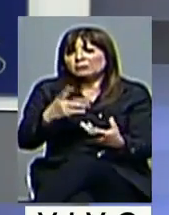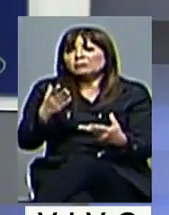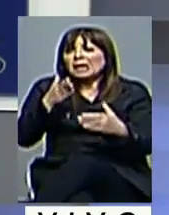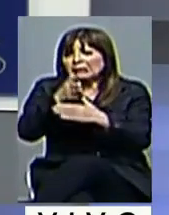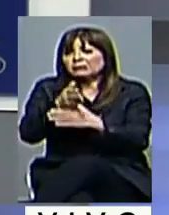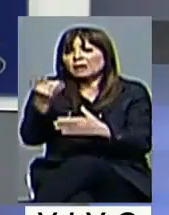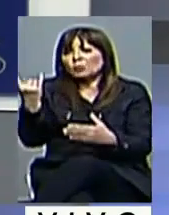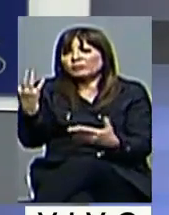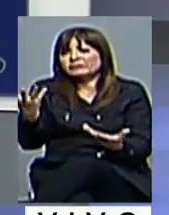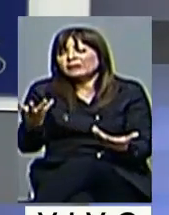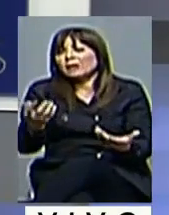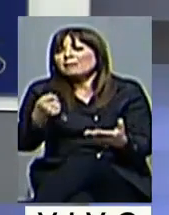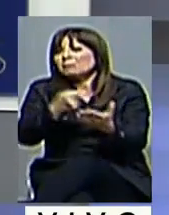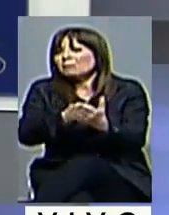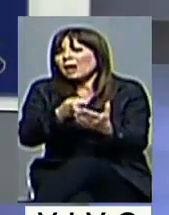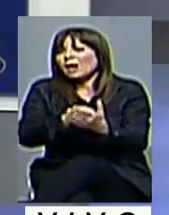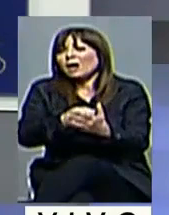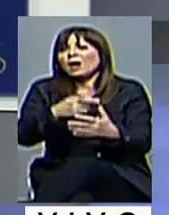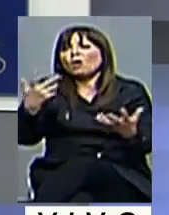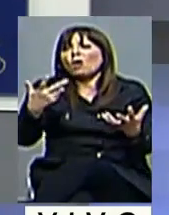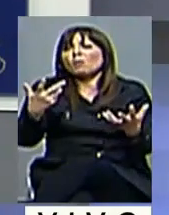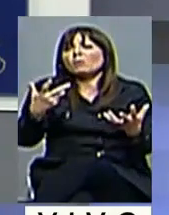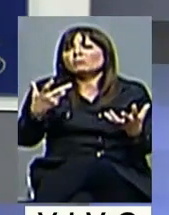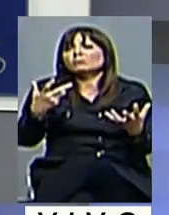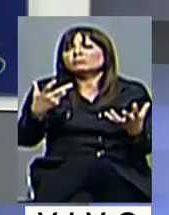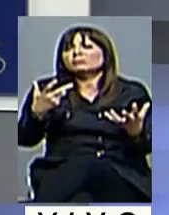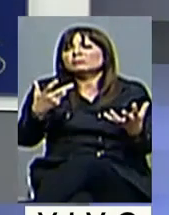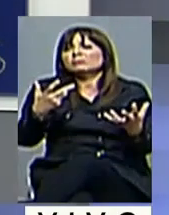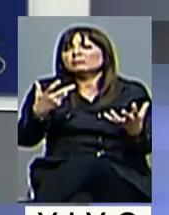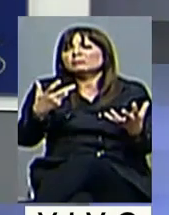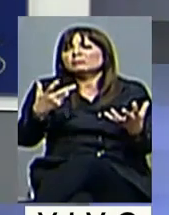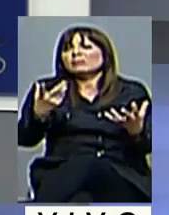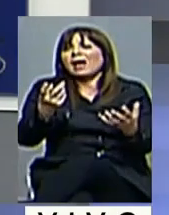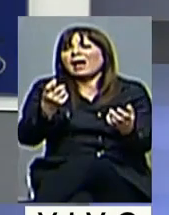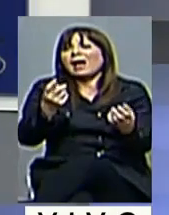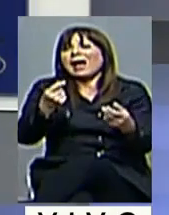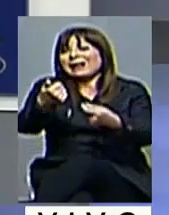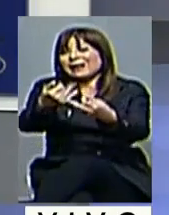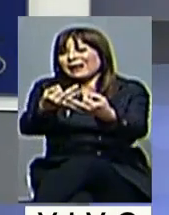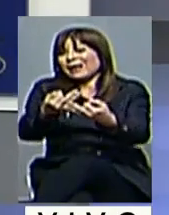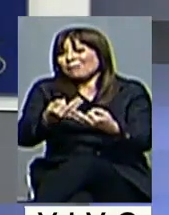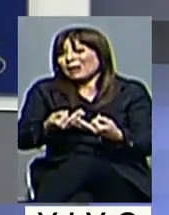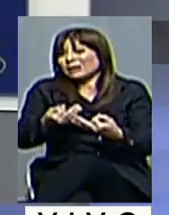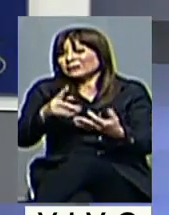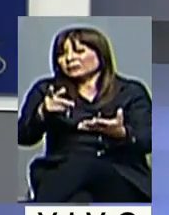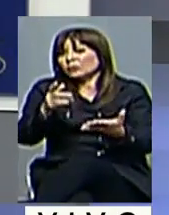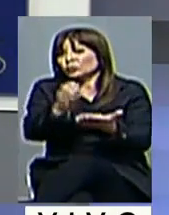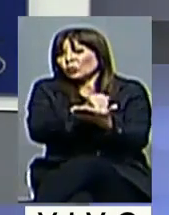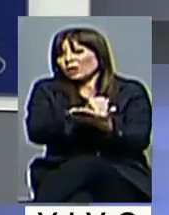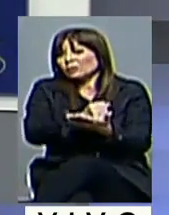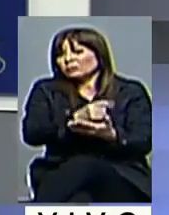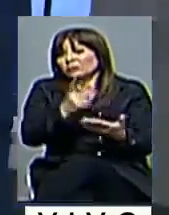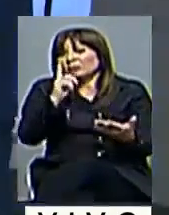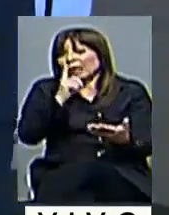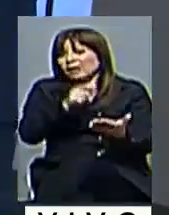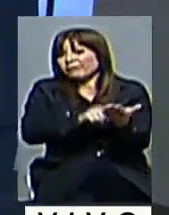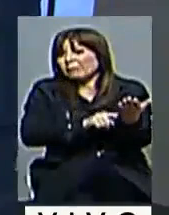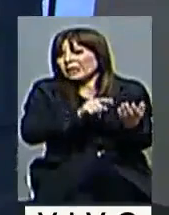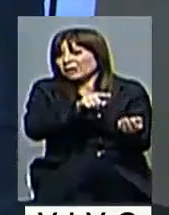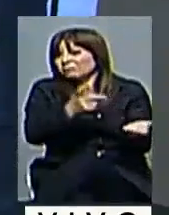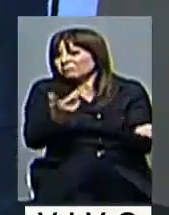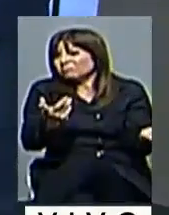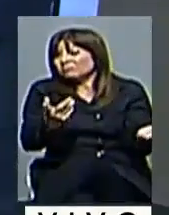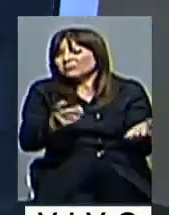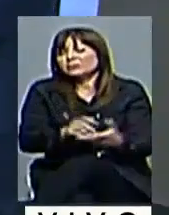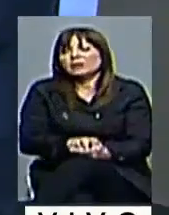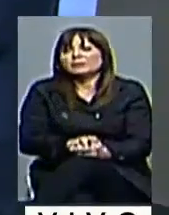entran a la universidad y por lo tanto pagan de acuerdo al peso o al capital que tenga cada una de ellas. Pero es uno de los